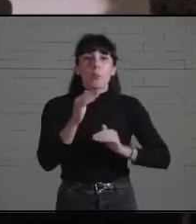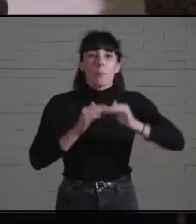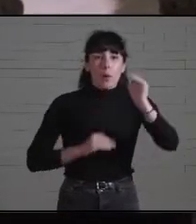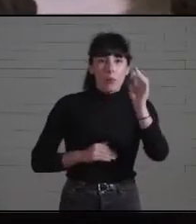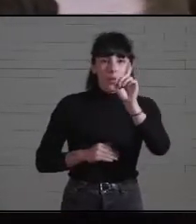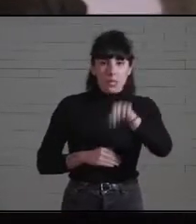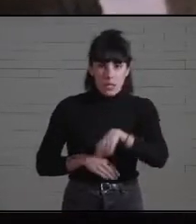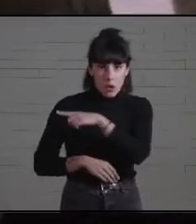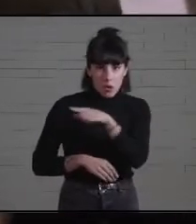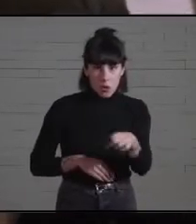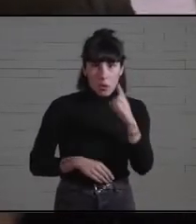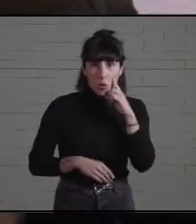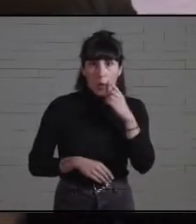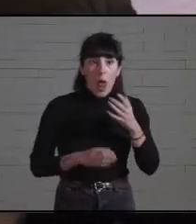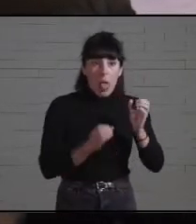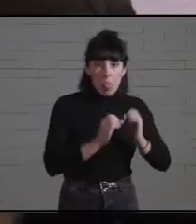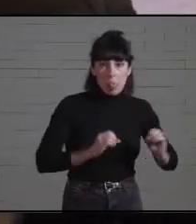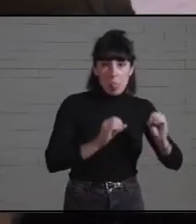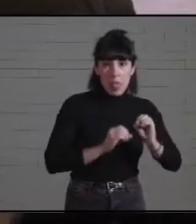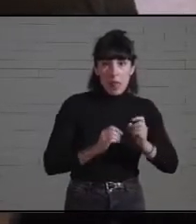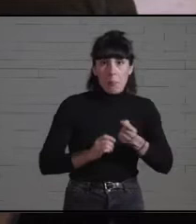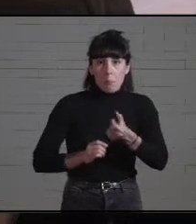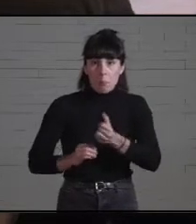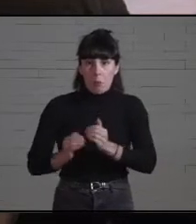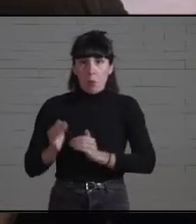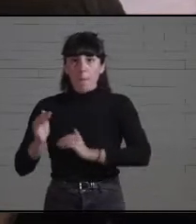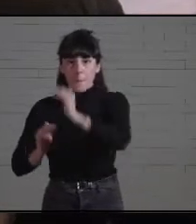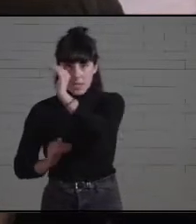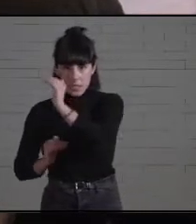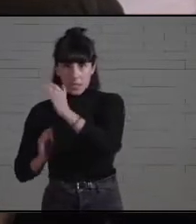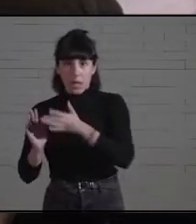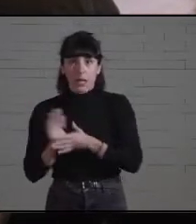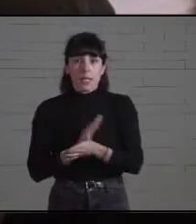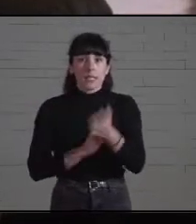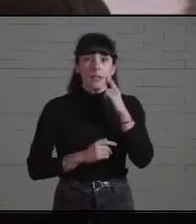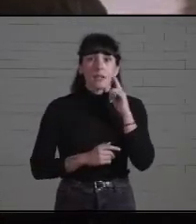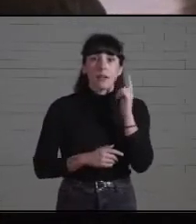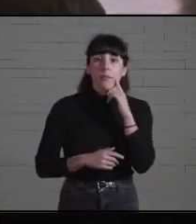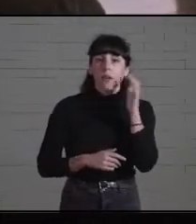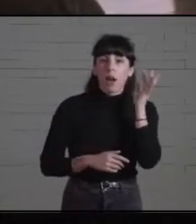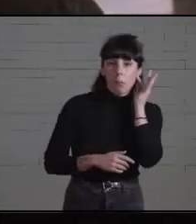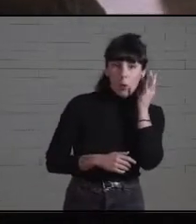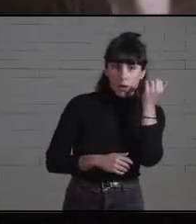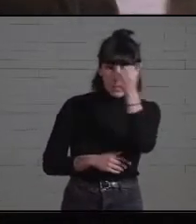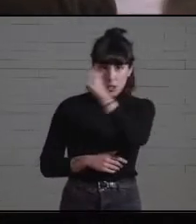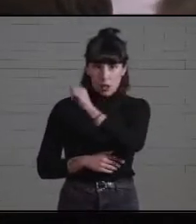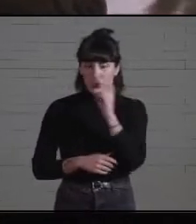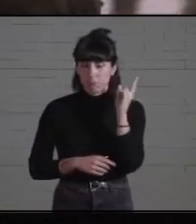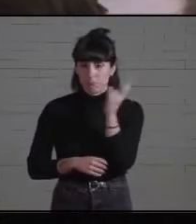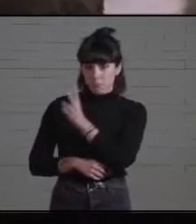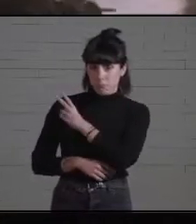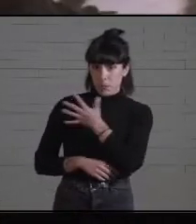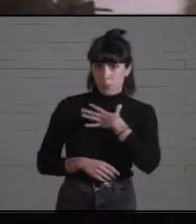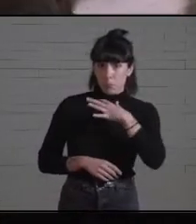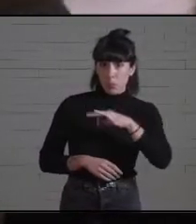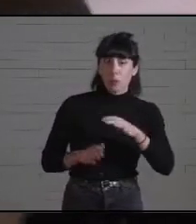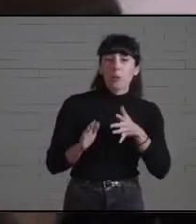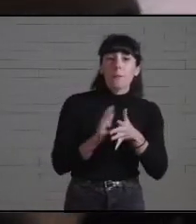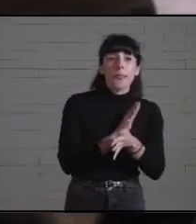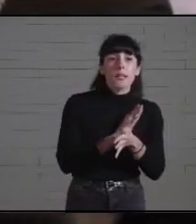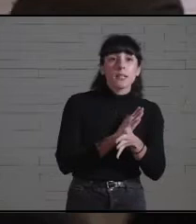bastante. Entonces vemos que aquí están las mujeres, aquí los hombres, que ha aumentado en todos los casos